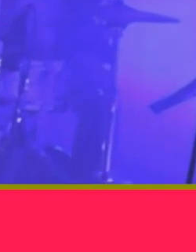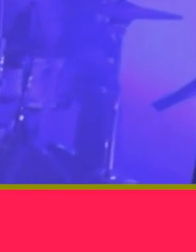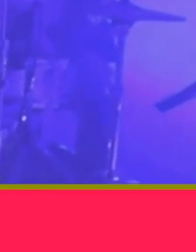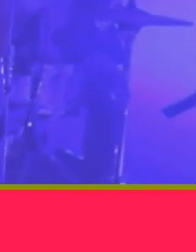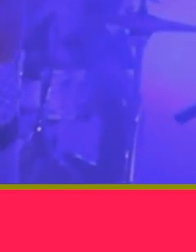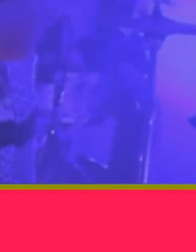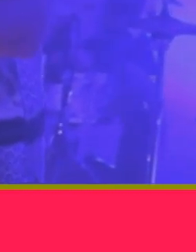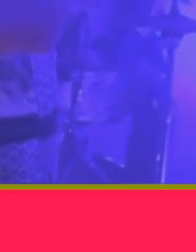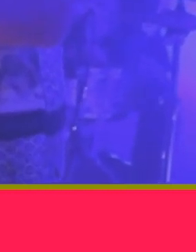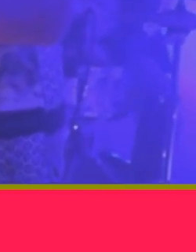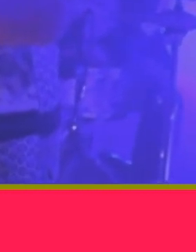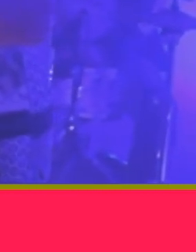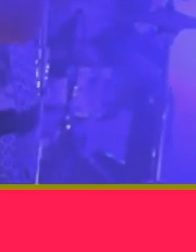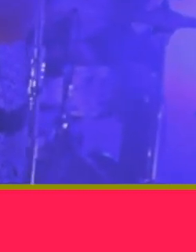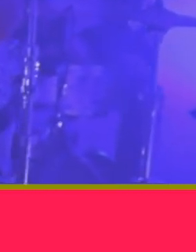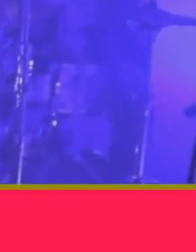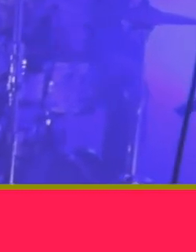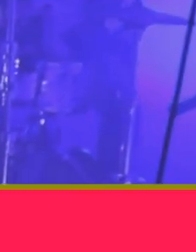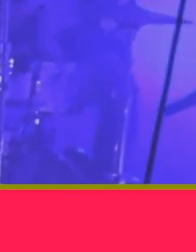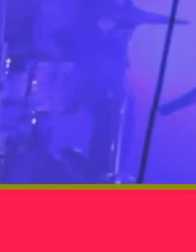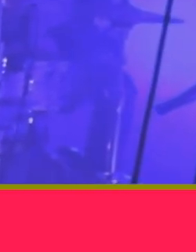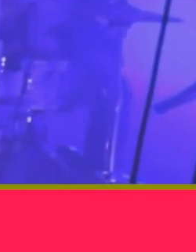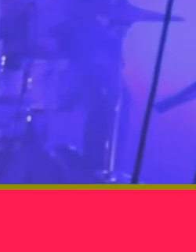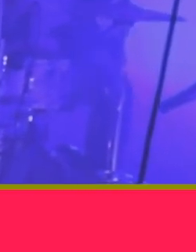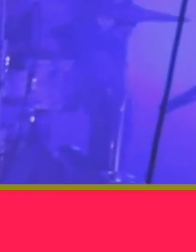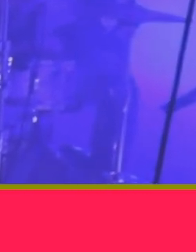ganas de explorar todos sus